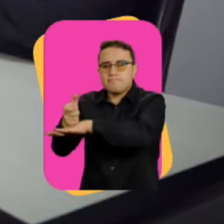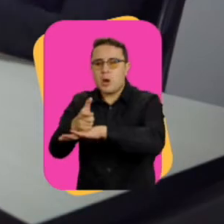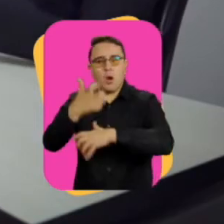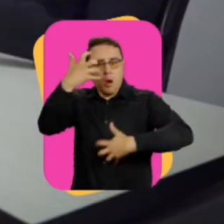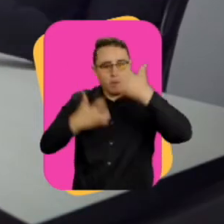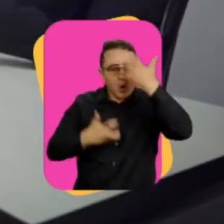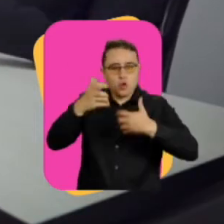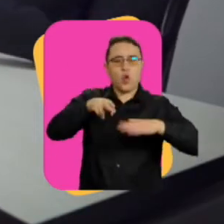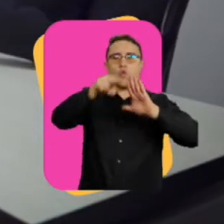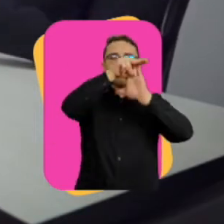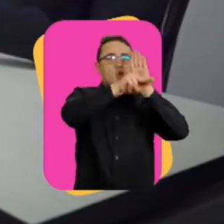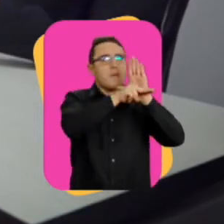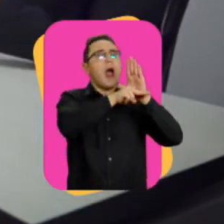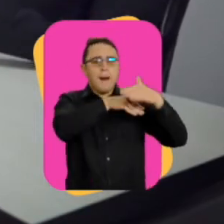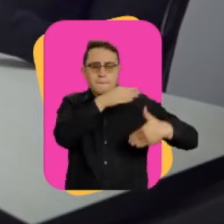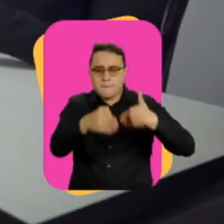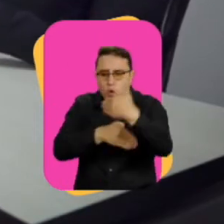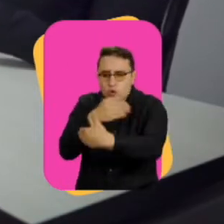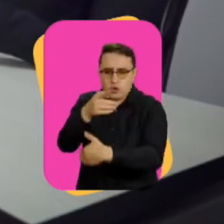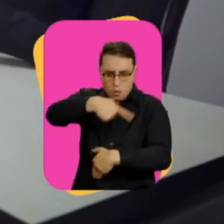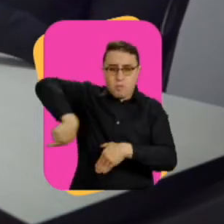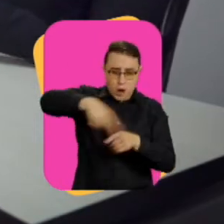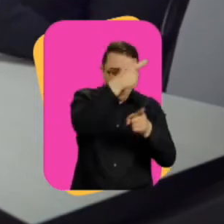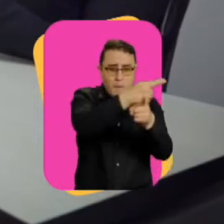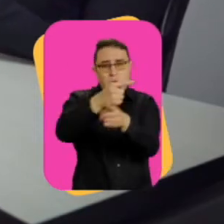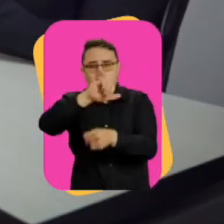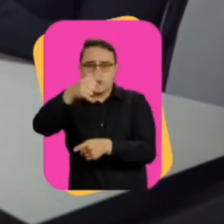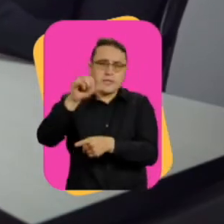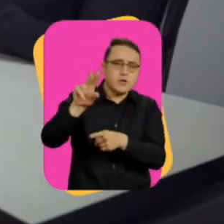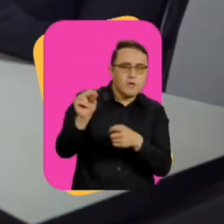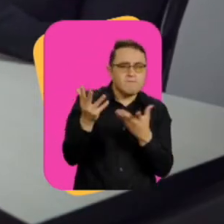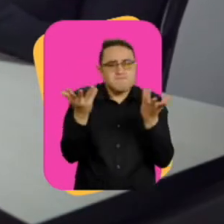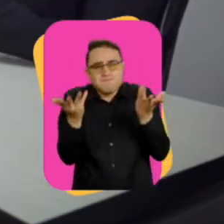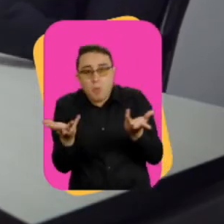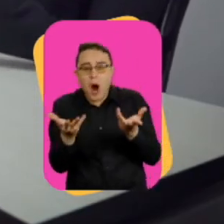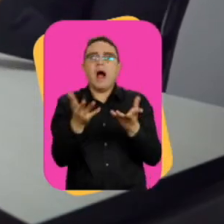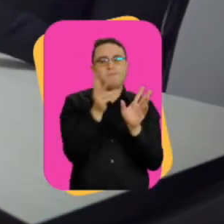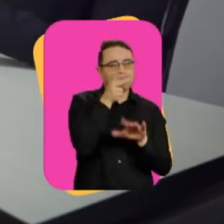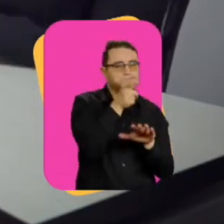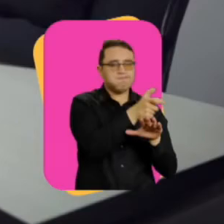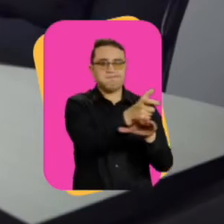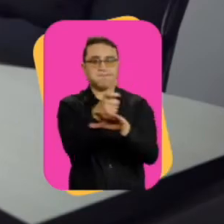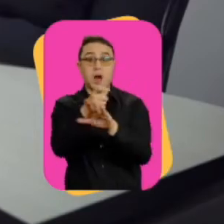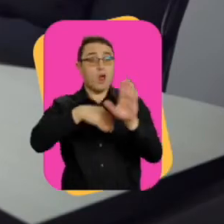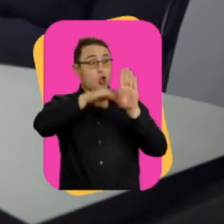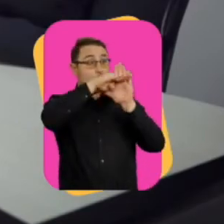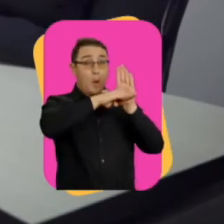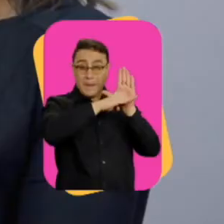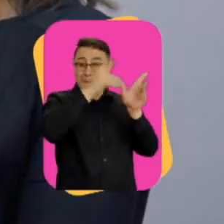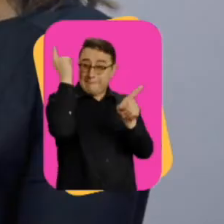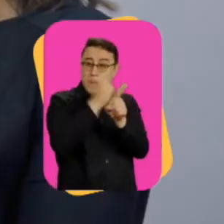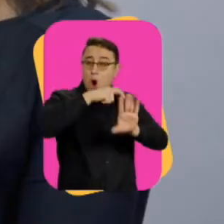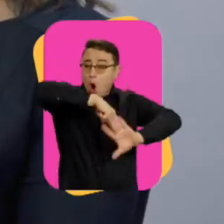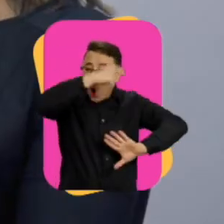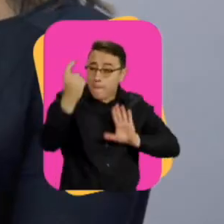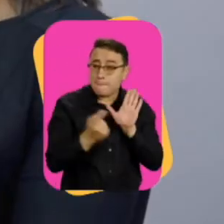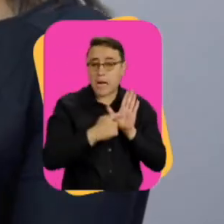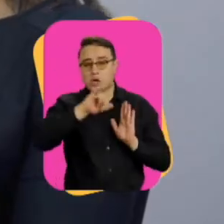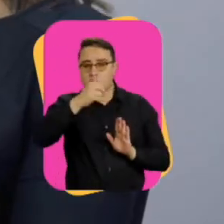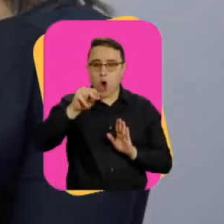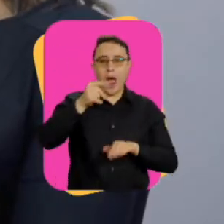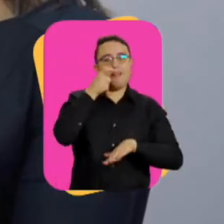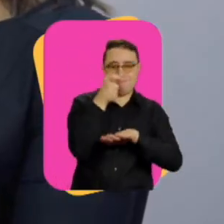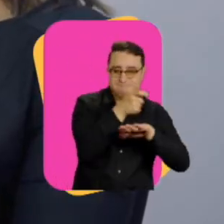en unos procedimientos, que los procesos lo estén cumpliendo, si esto se hace de acuerdo a cómo está escrito en este tipo de documentos. También está el